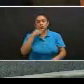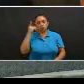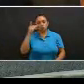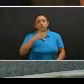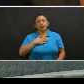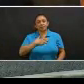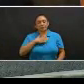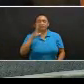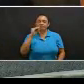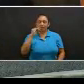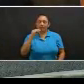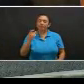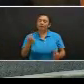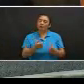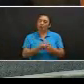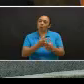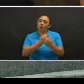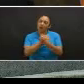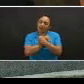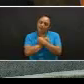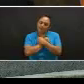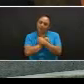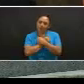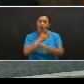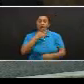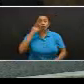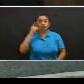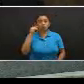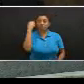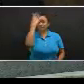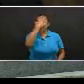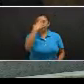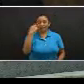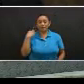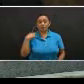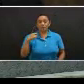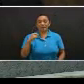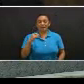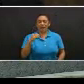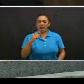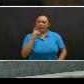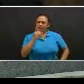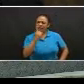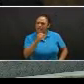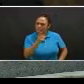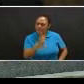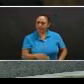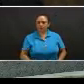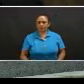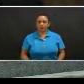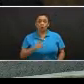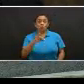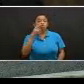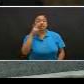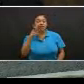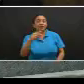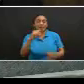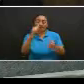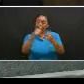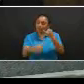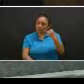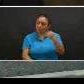amor. Mire, Dios es tan lindo hasta para cuadrar, ¿verdad? Usted mira en el libro de Apocalipsis,